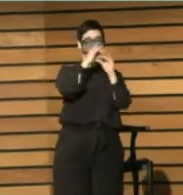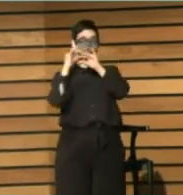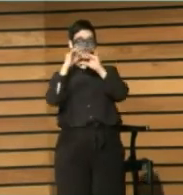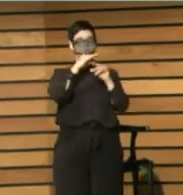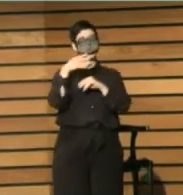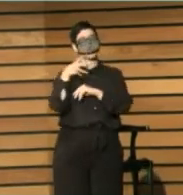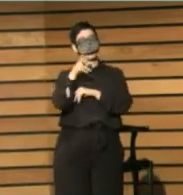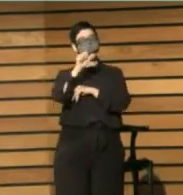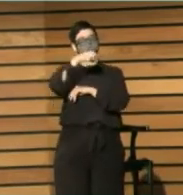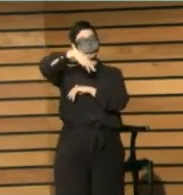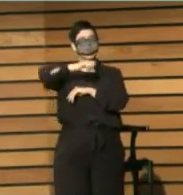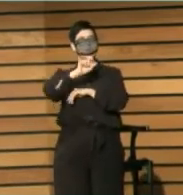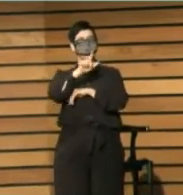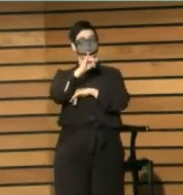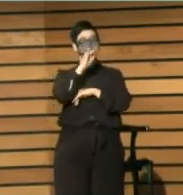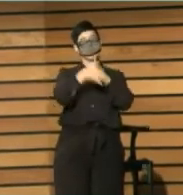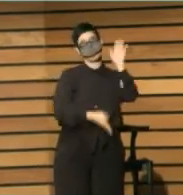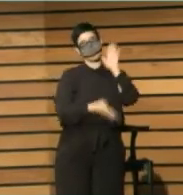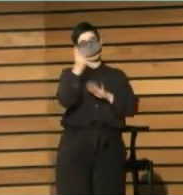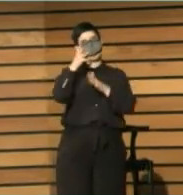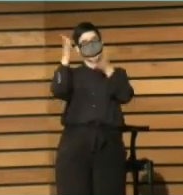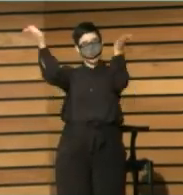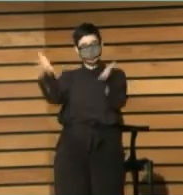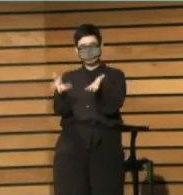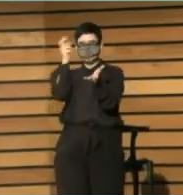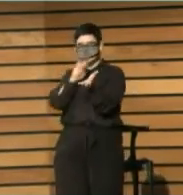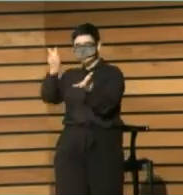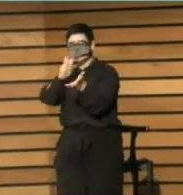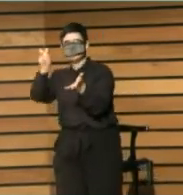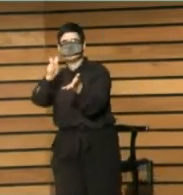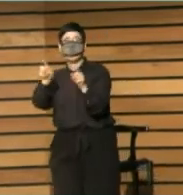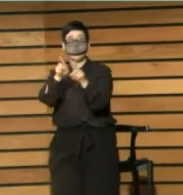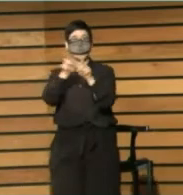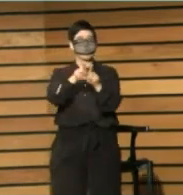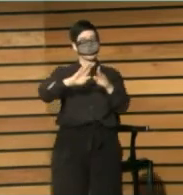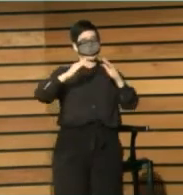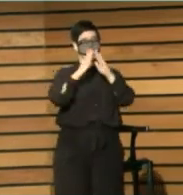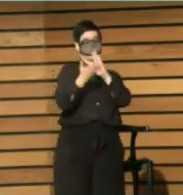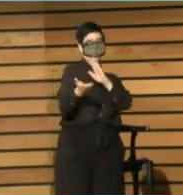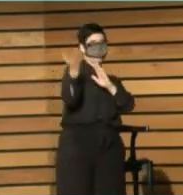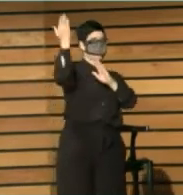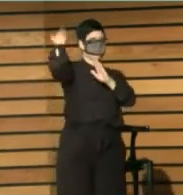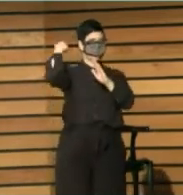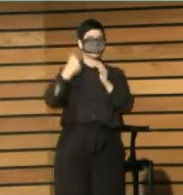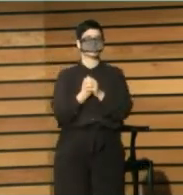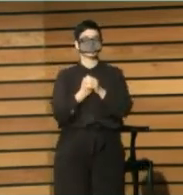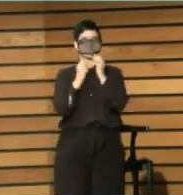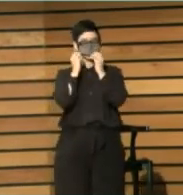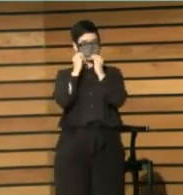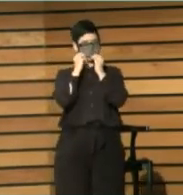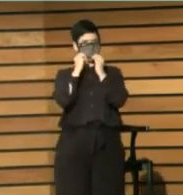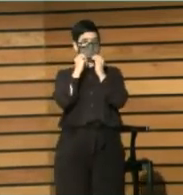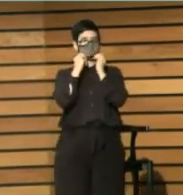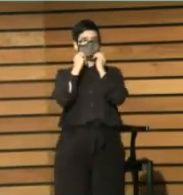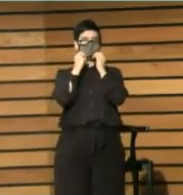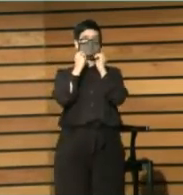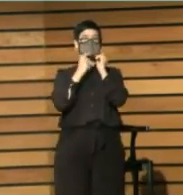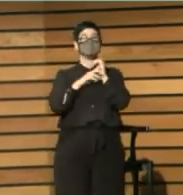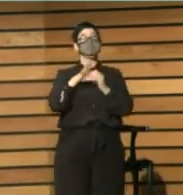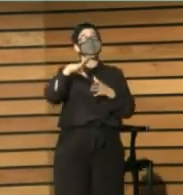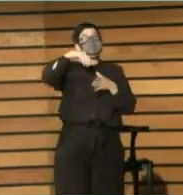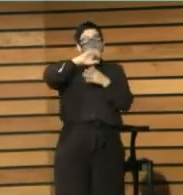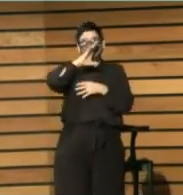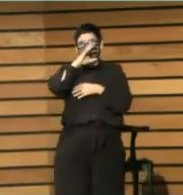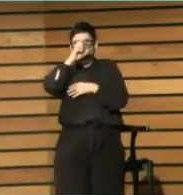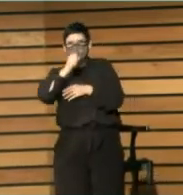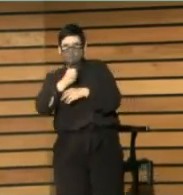niños a explorar barrancos como el que teníamos a la espalda de la casa, lleno de lagartos y de veredas y de brujas que me venían a